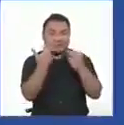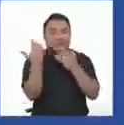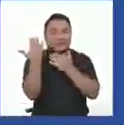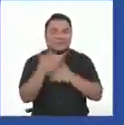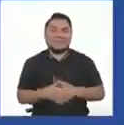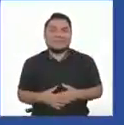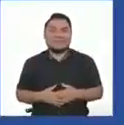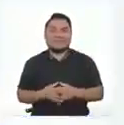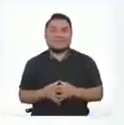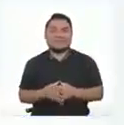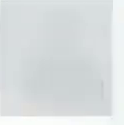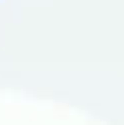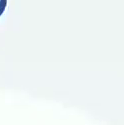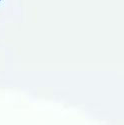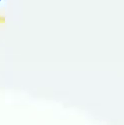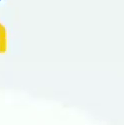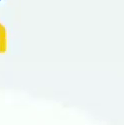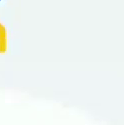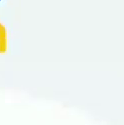espero.